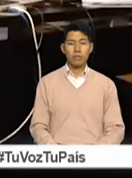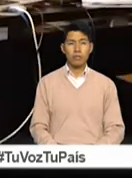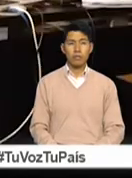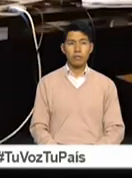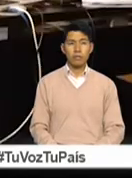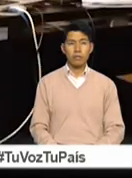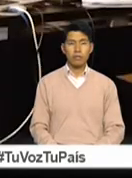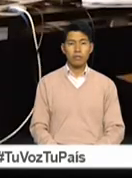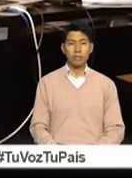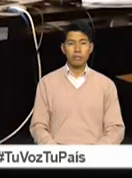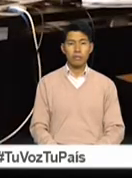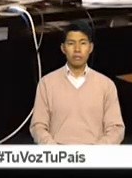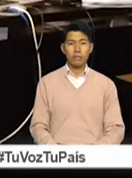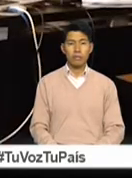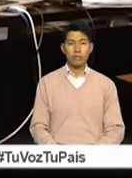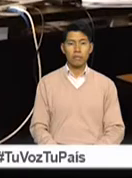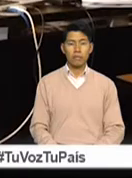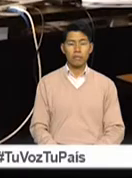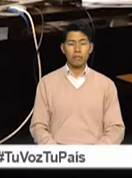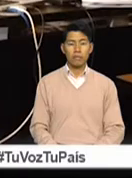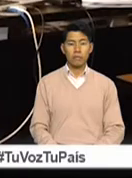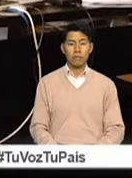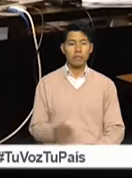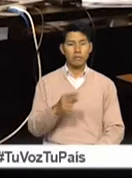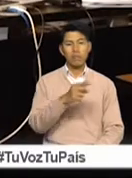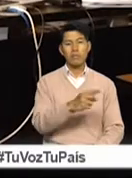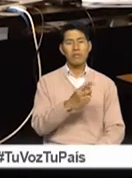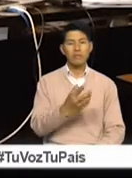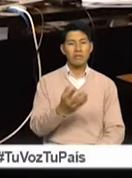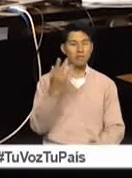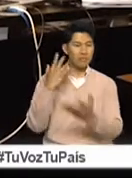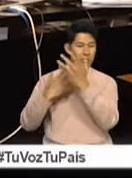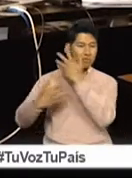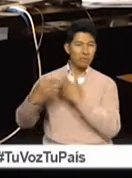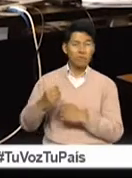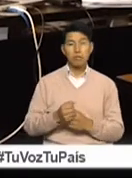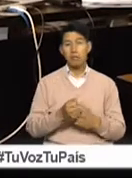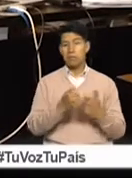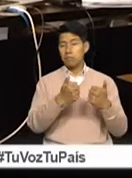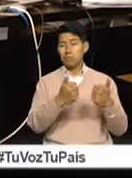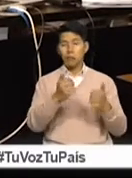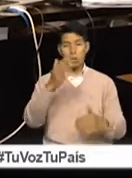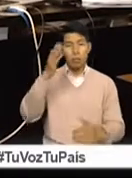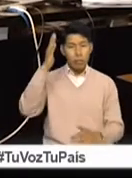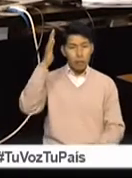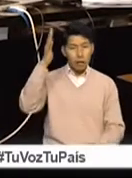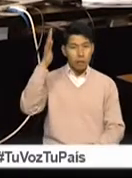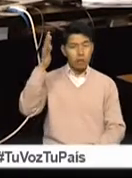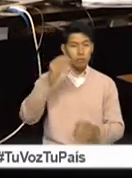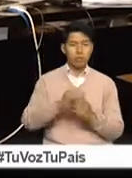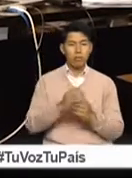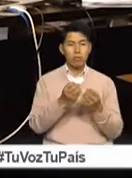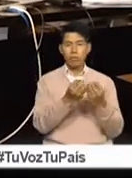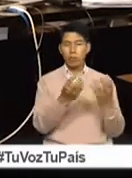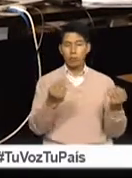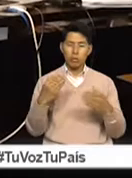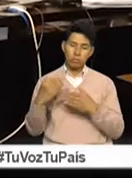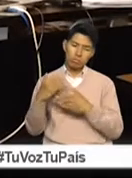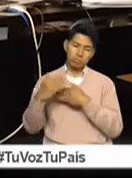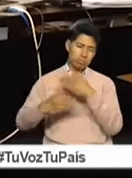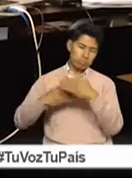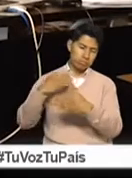fue y como se lo conocía el maestro de muchas generaciones aquí en el país